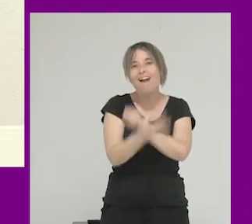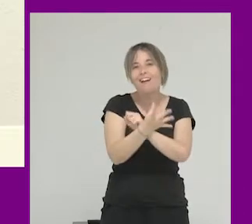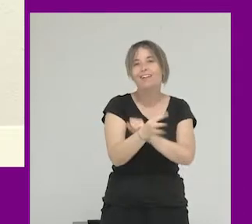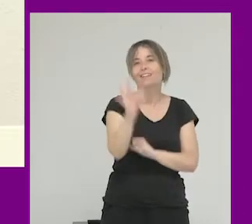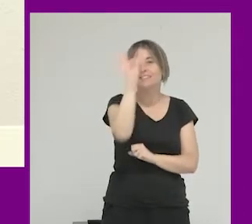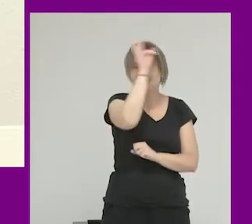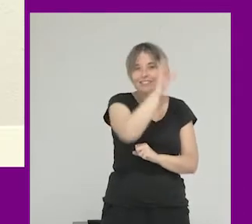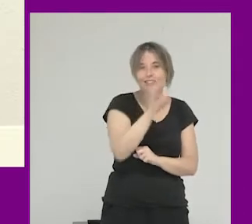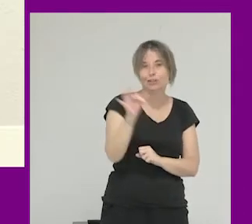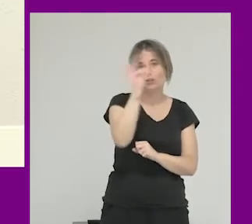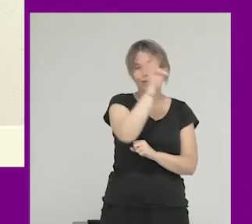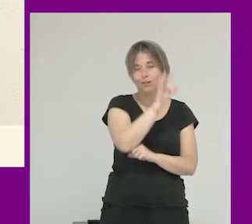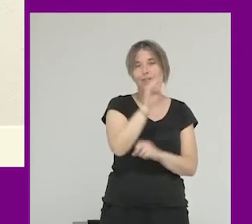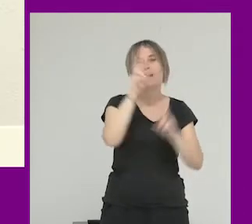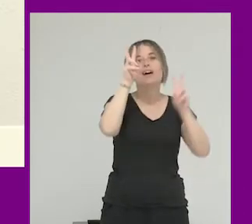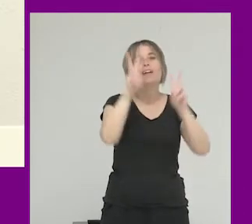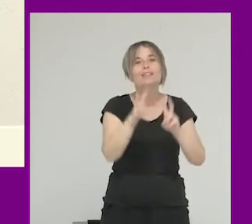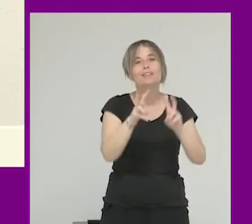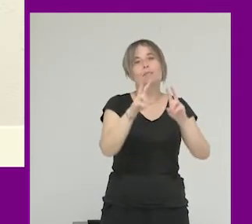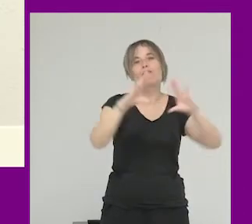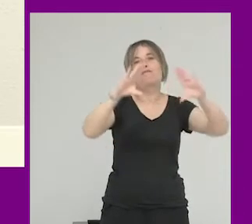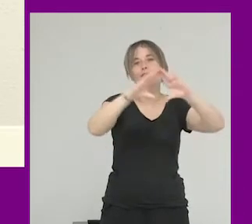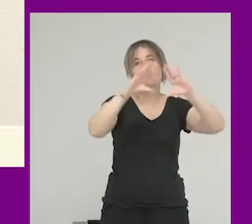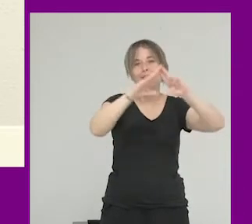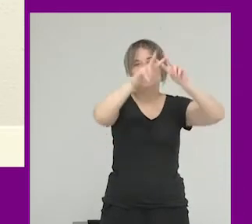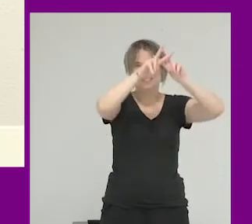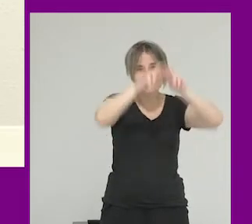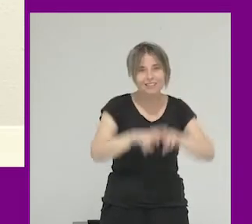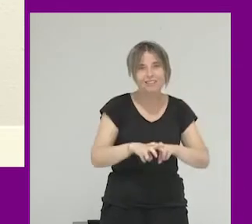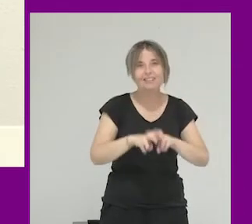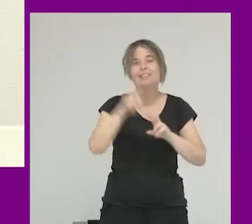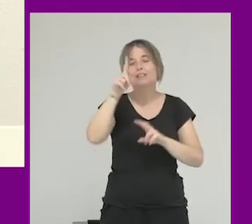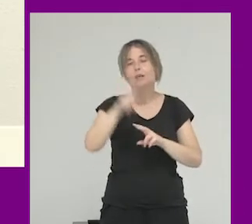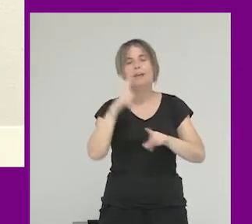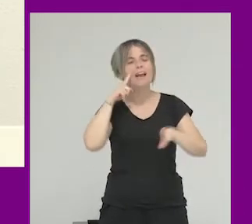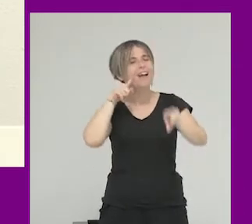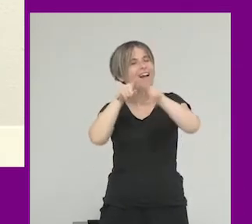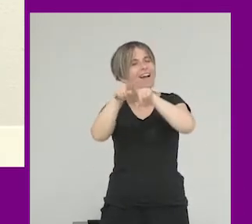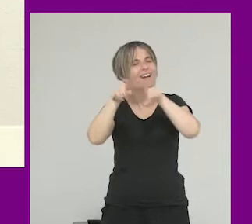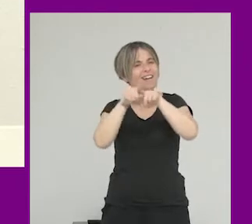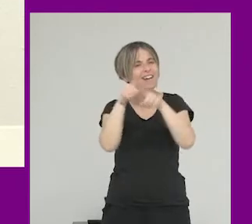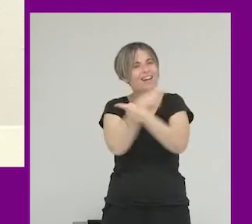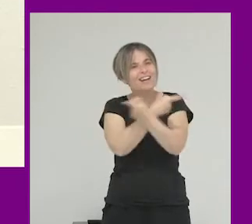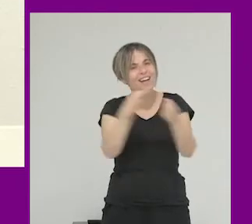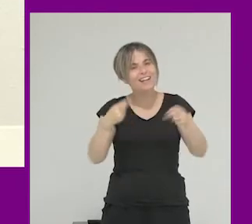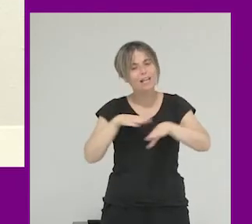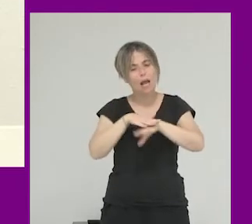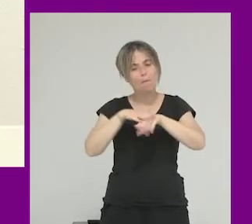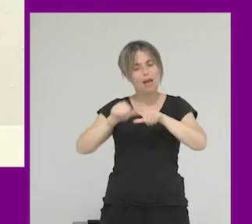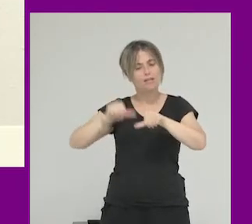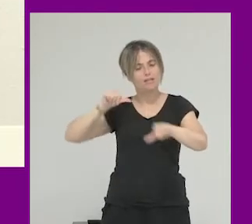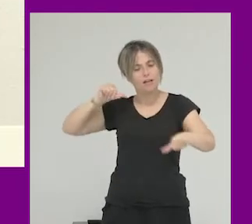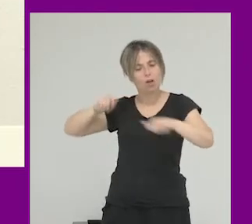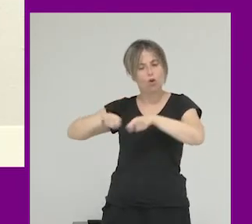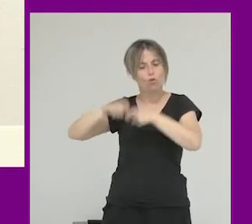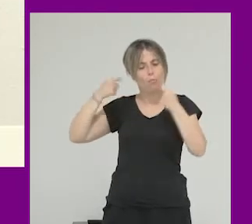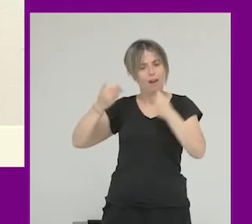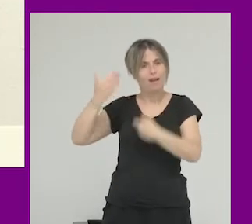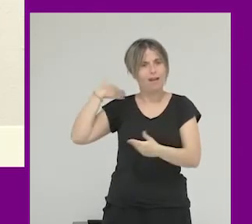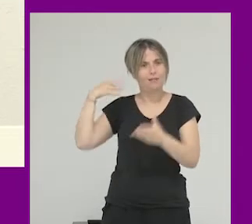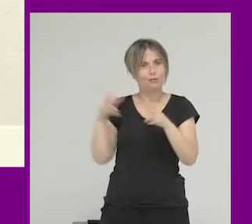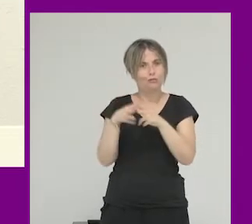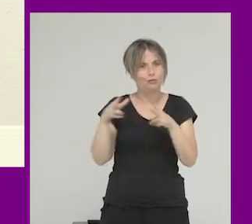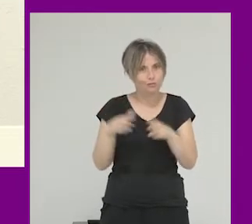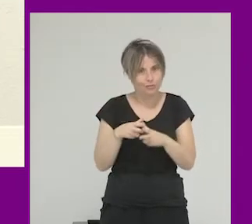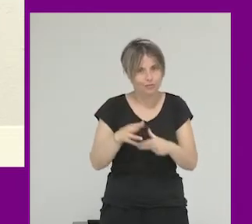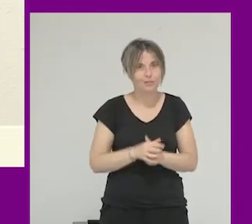teoría sobre los estudios feministas y el cuestionamiento crítico de todo el sustento teórico de las sociedades.